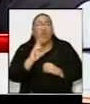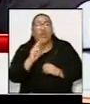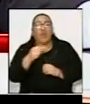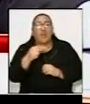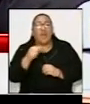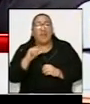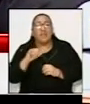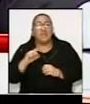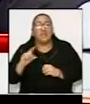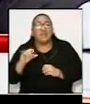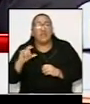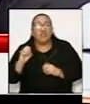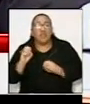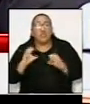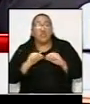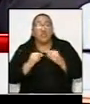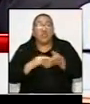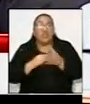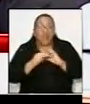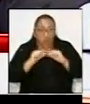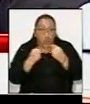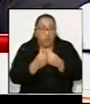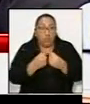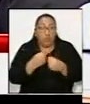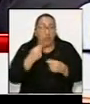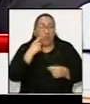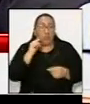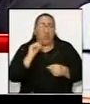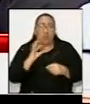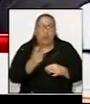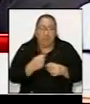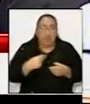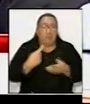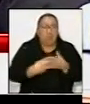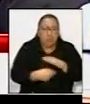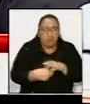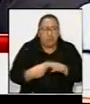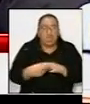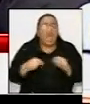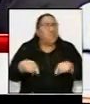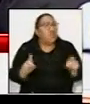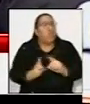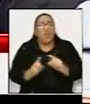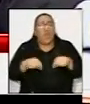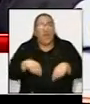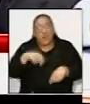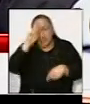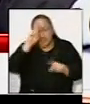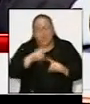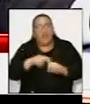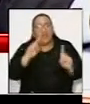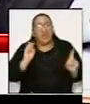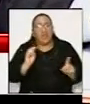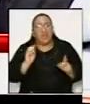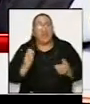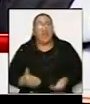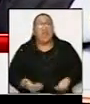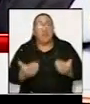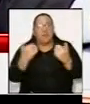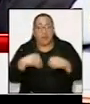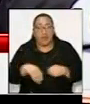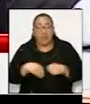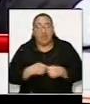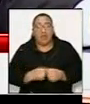hoy españa ha dicho que eso no procede porque porque no se trata simplemente pues como a cambiar y perú de venir y